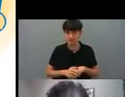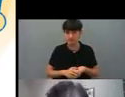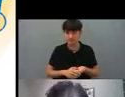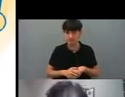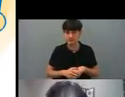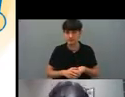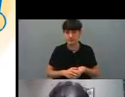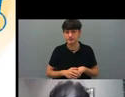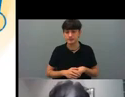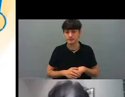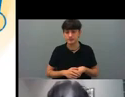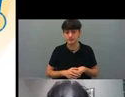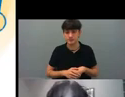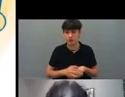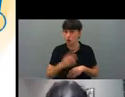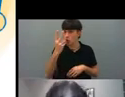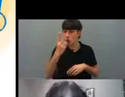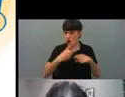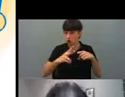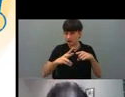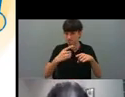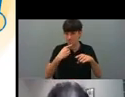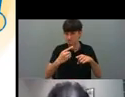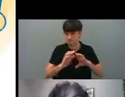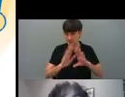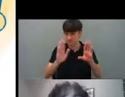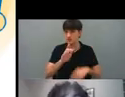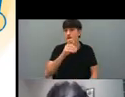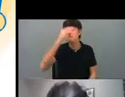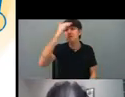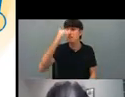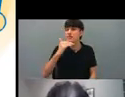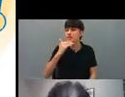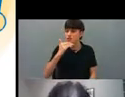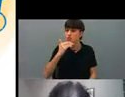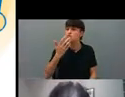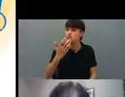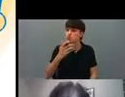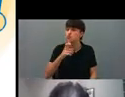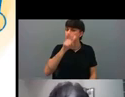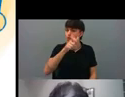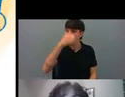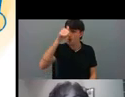tosido. Diré solo dos cosas de mi padre. Fue un hombre honesto y muy trabajador. Y mi